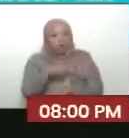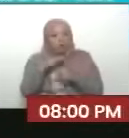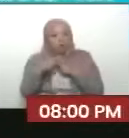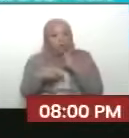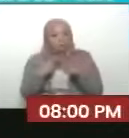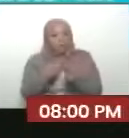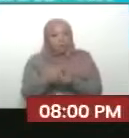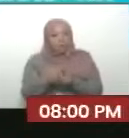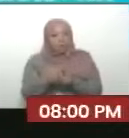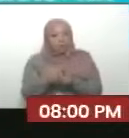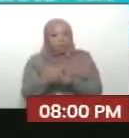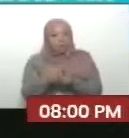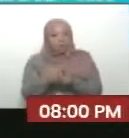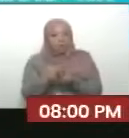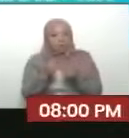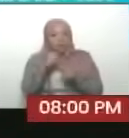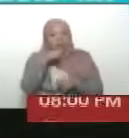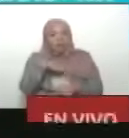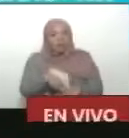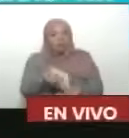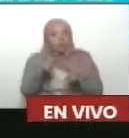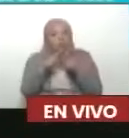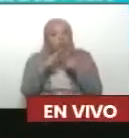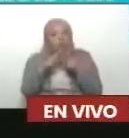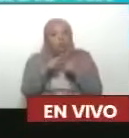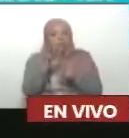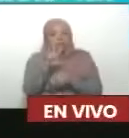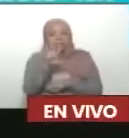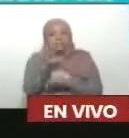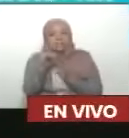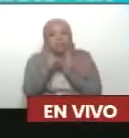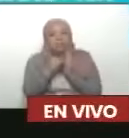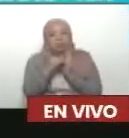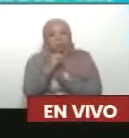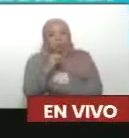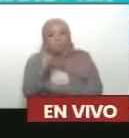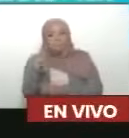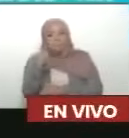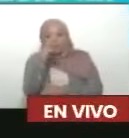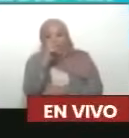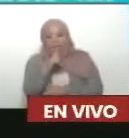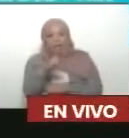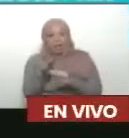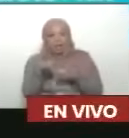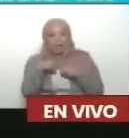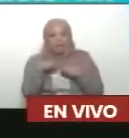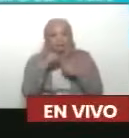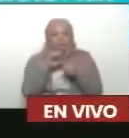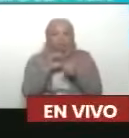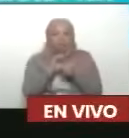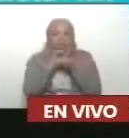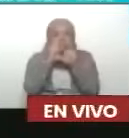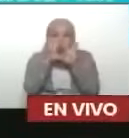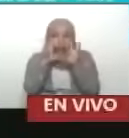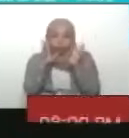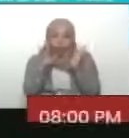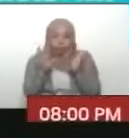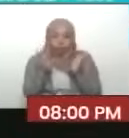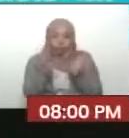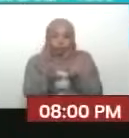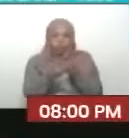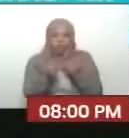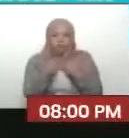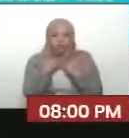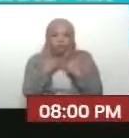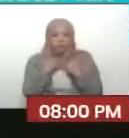humanidad, la historia que se conoce de 5.000 años, las pandemias siempre afectaron a las sociedades de manera